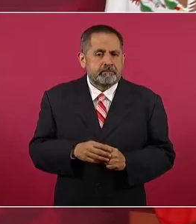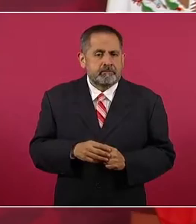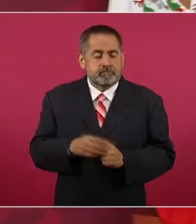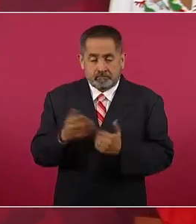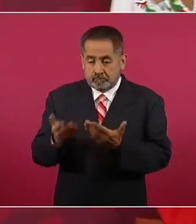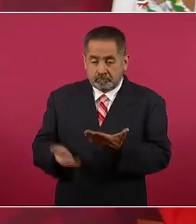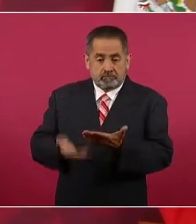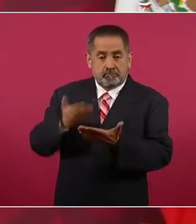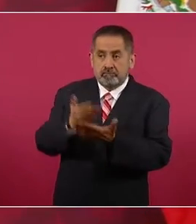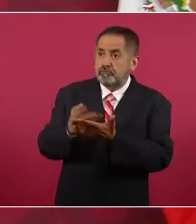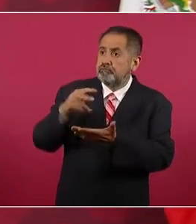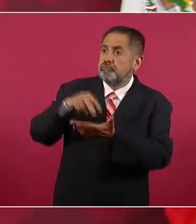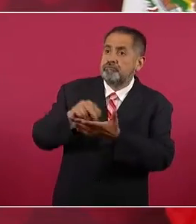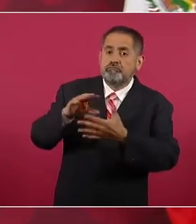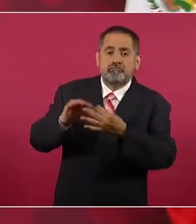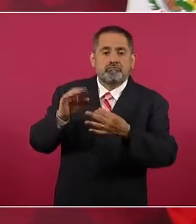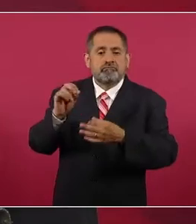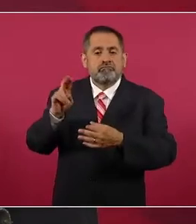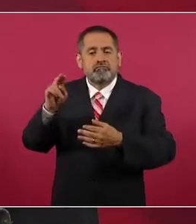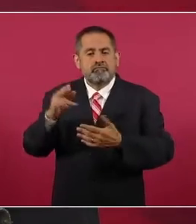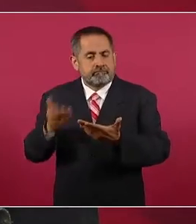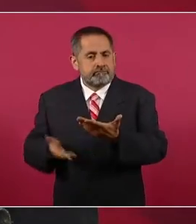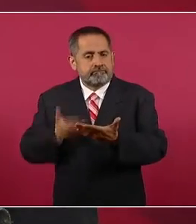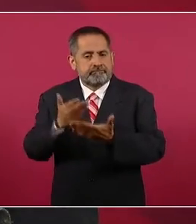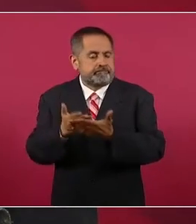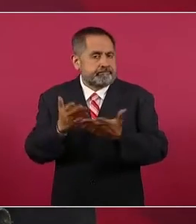proponer esto, que